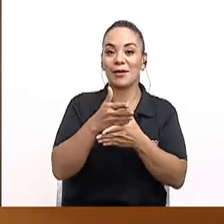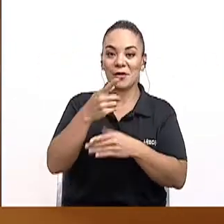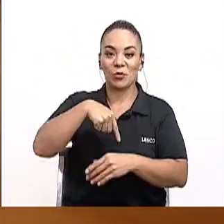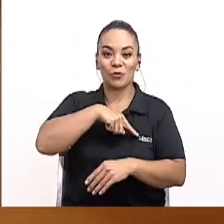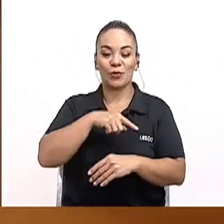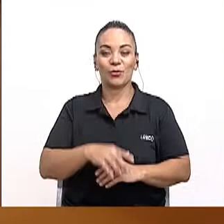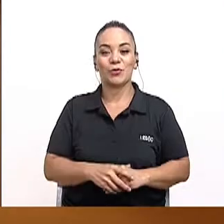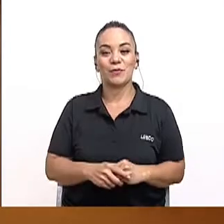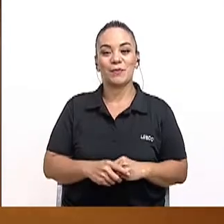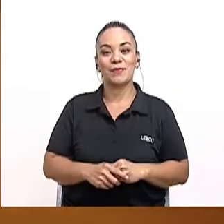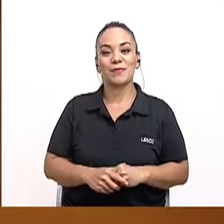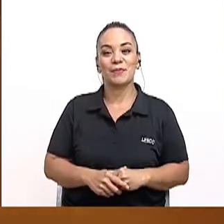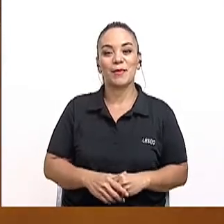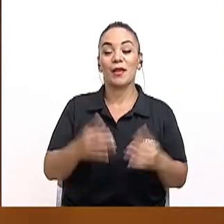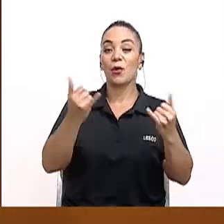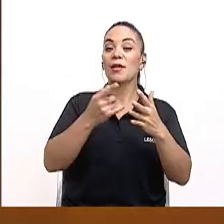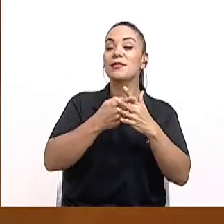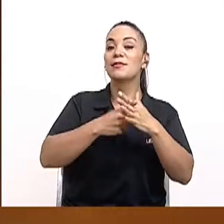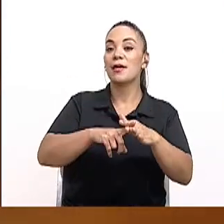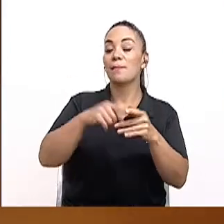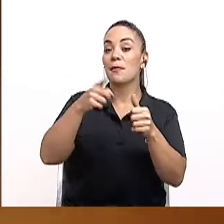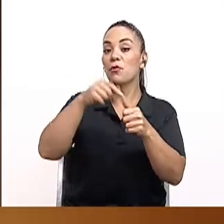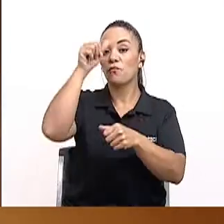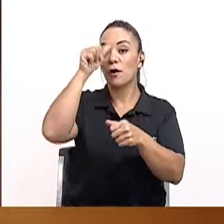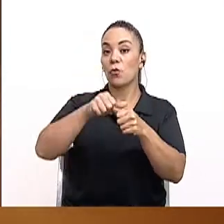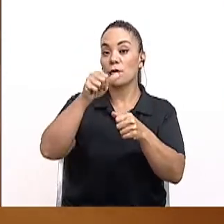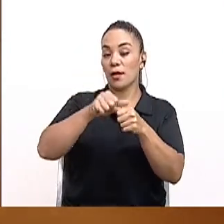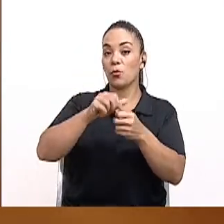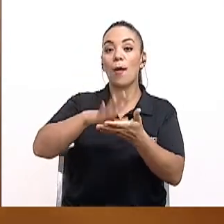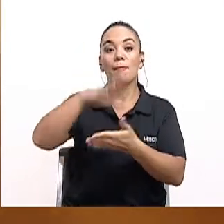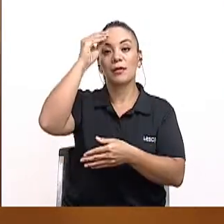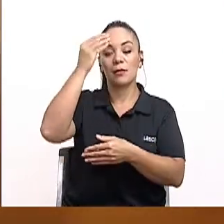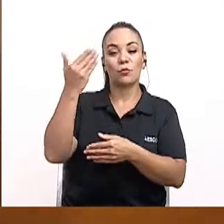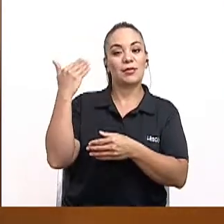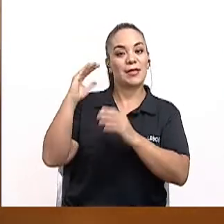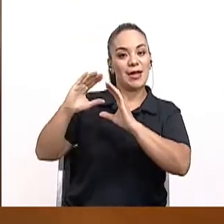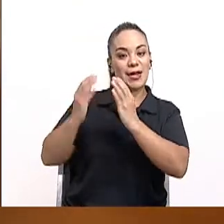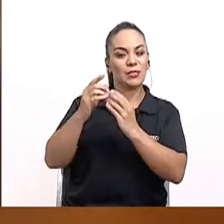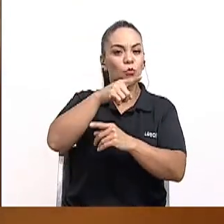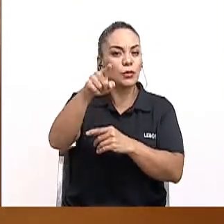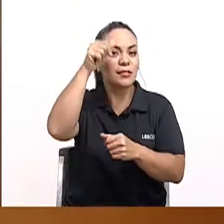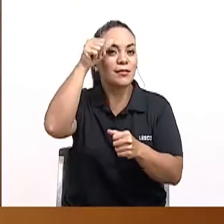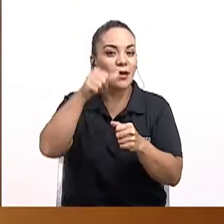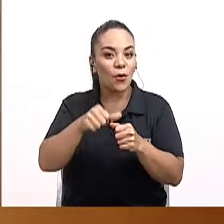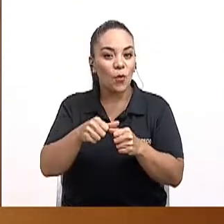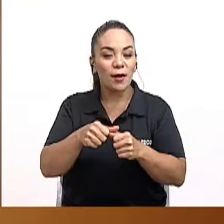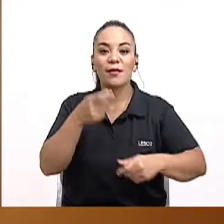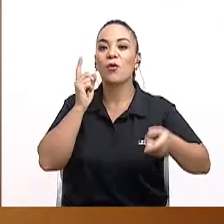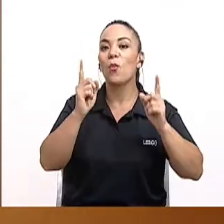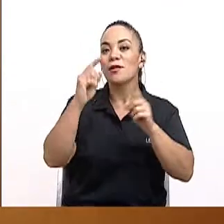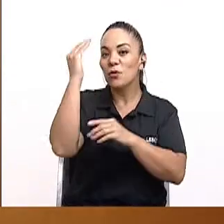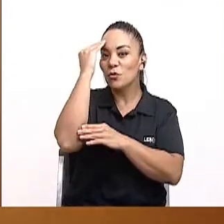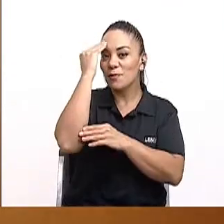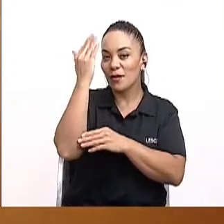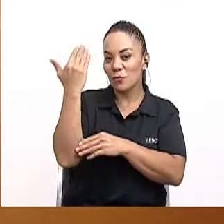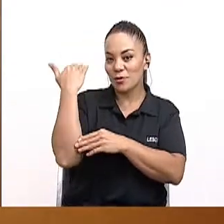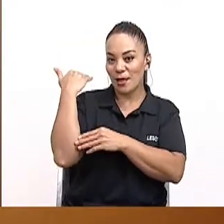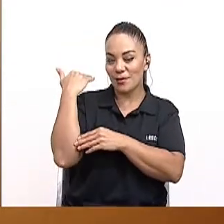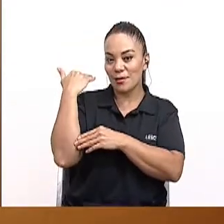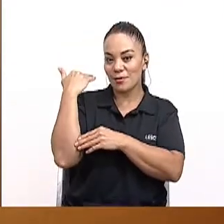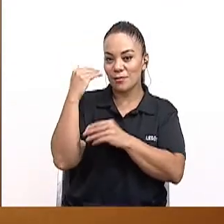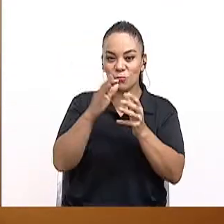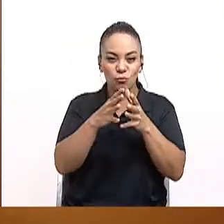nosotros. Vamos a iniciar recordando lo que aprendimos en la clase anterior. ¿Ustedes se acuerdan cuáles conocimientos estuvimos